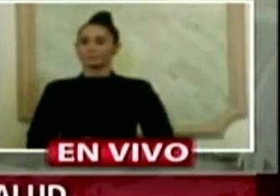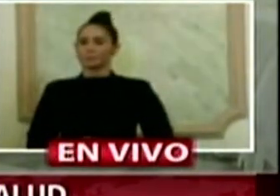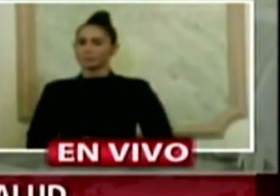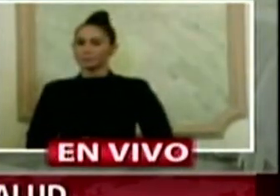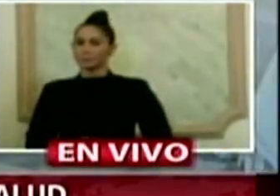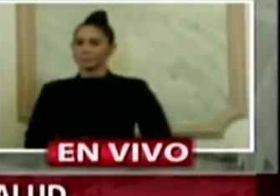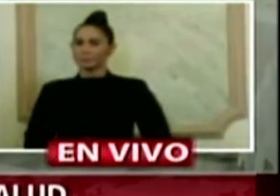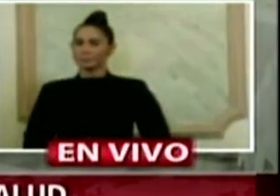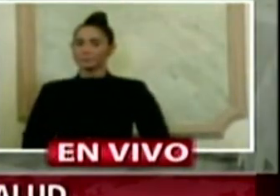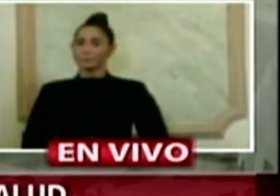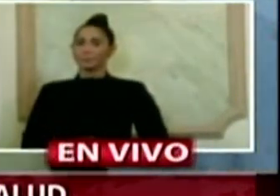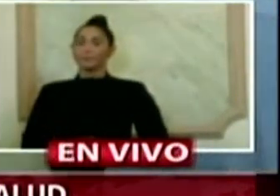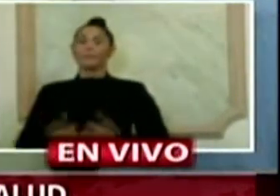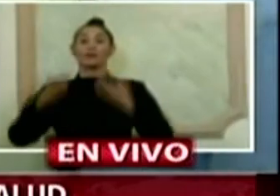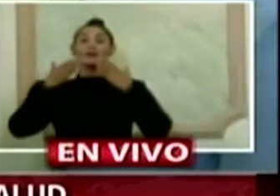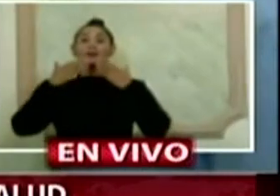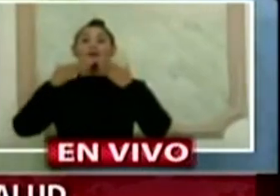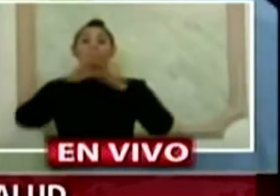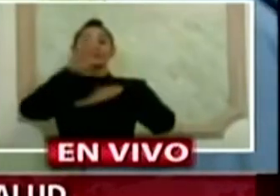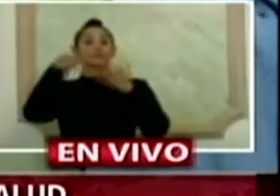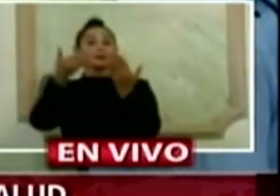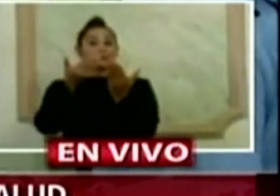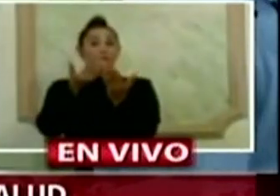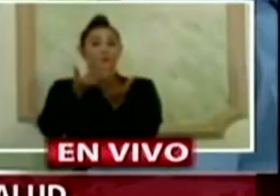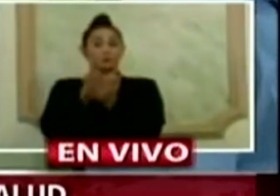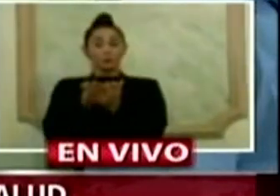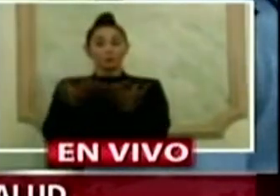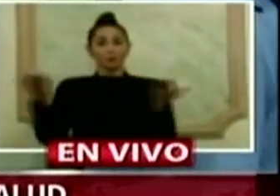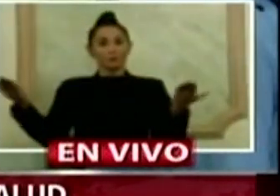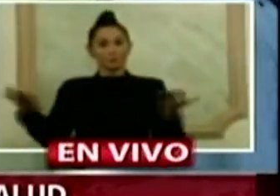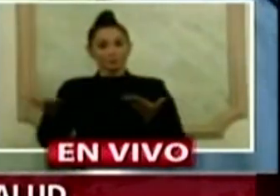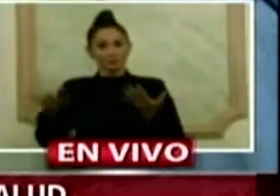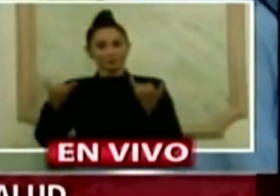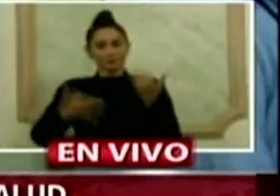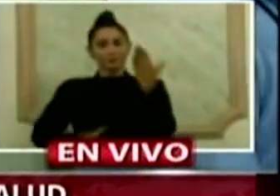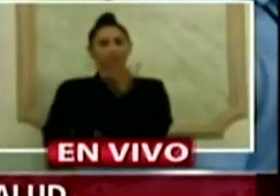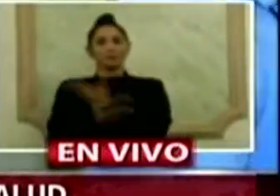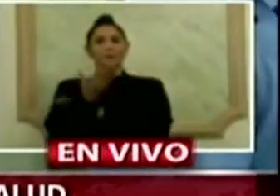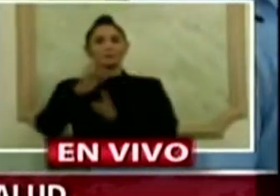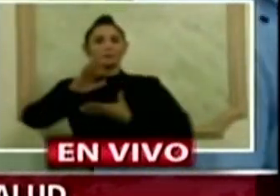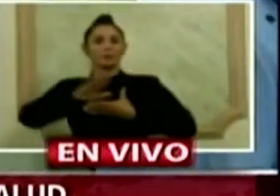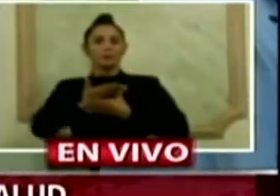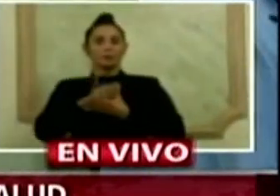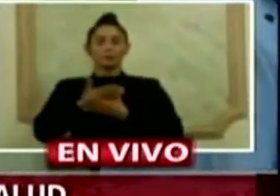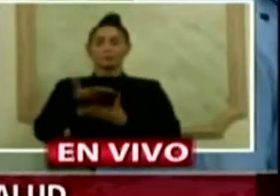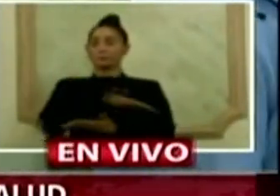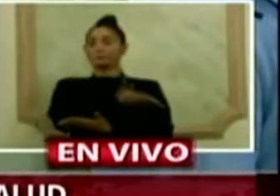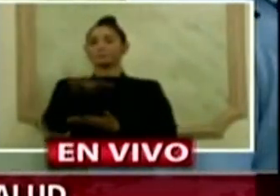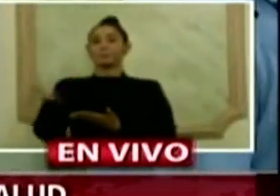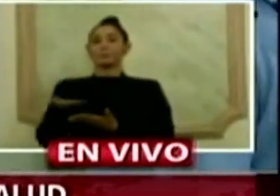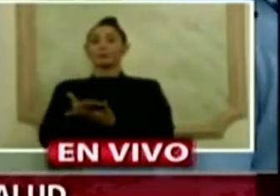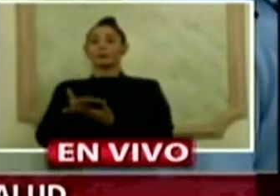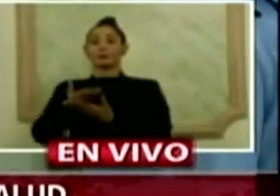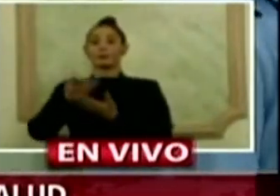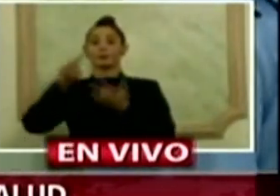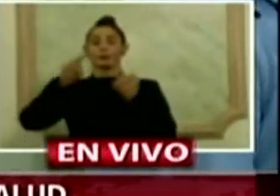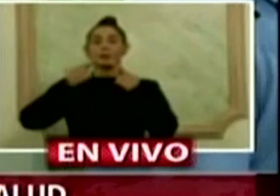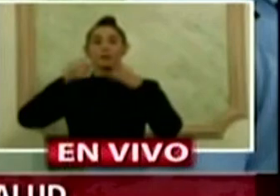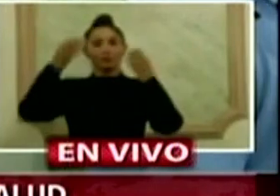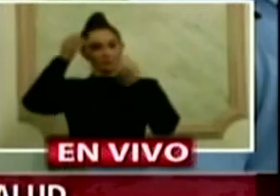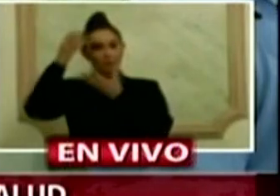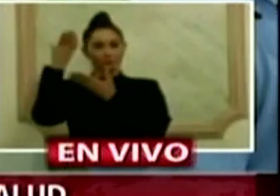Participar en esta actividad, gracias a las autoridades que están en esta mañana compartiendo estas primicias. Muchísimas